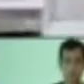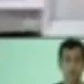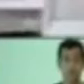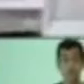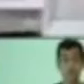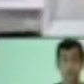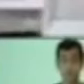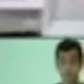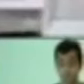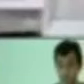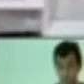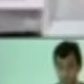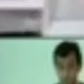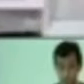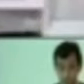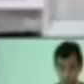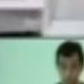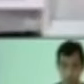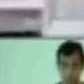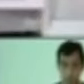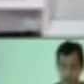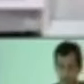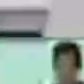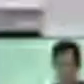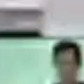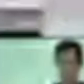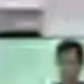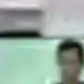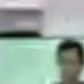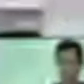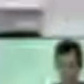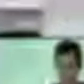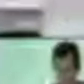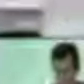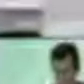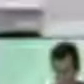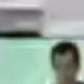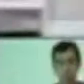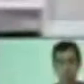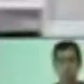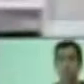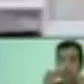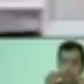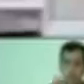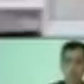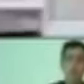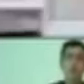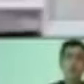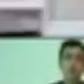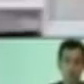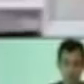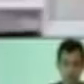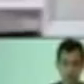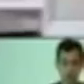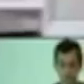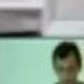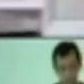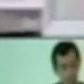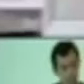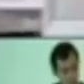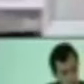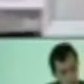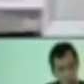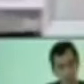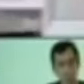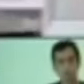que alguno tenga material para soportar lo que aquí argumente, lo podrá usar y mostrar a las cámaras.